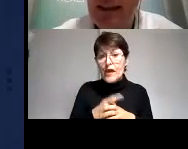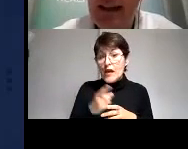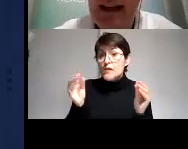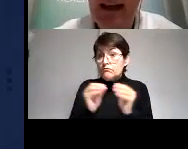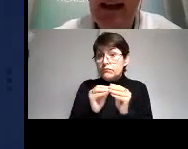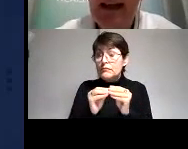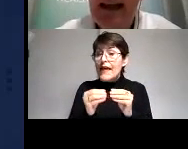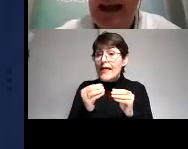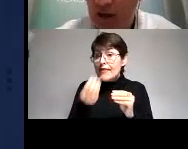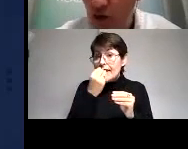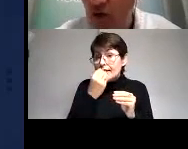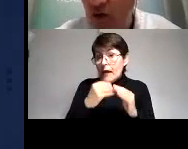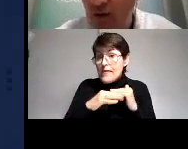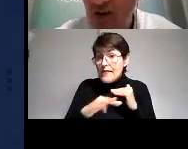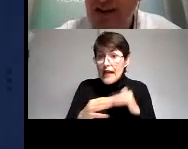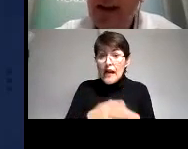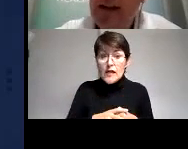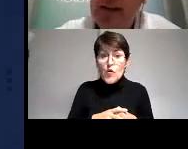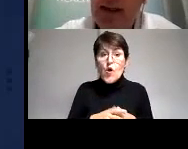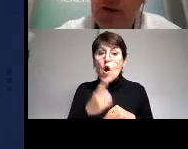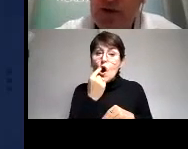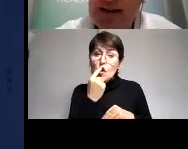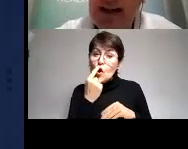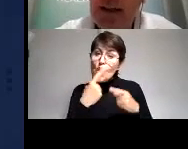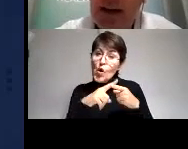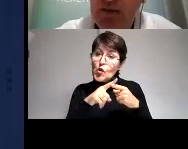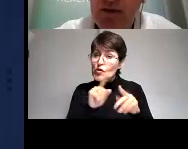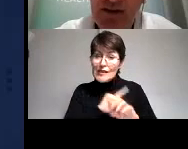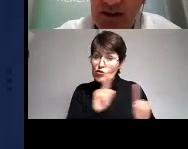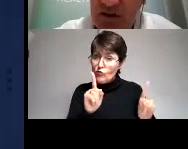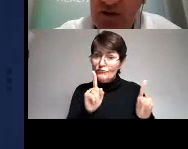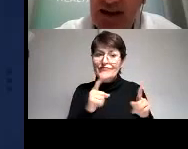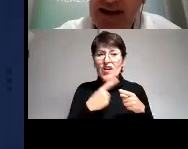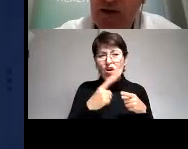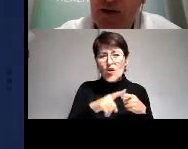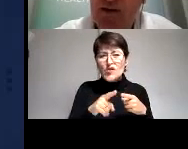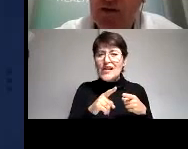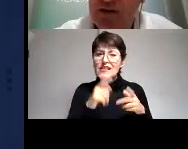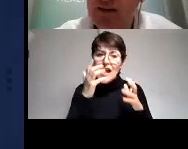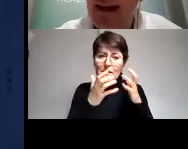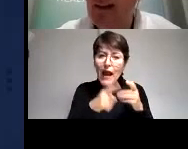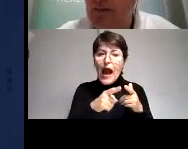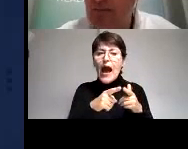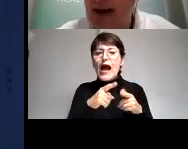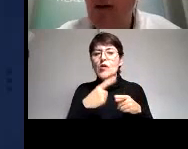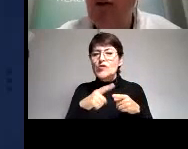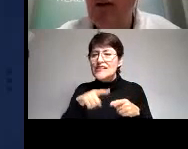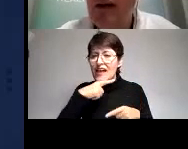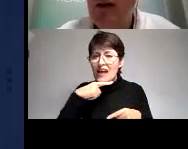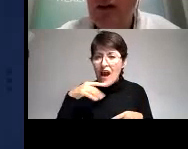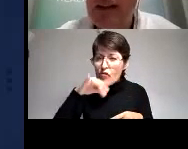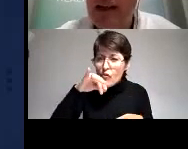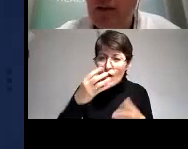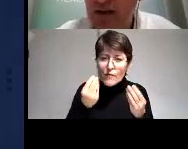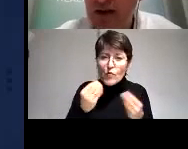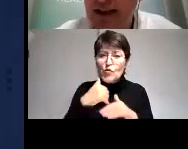dieta mediterránea. En rojo, lo que hemos de evitar: evitaremos la proteína animal, los procesados, la bollería, los refrescos industriales, el pan blanco,